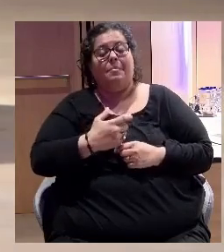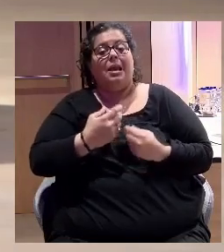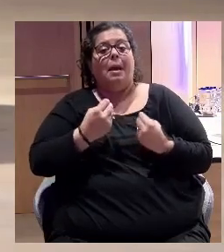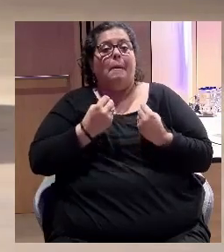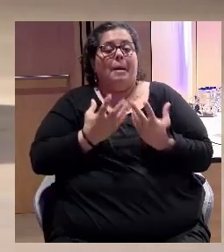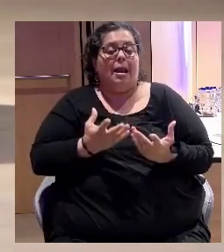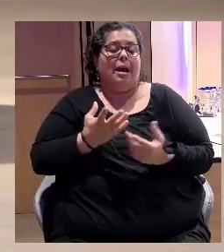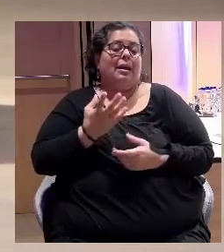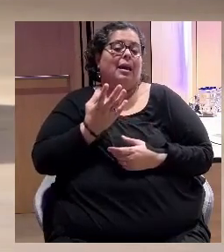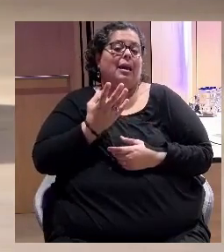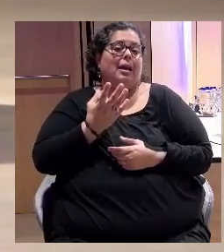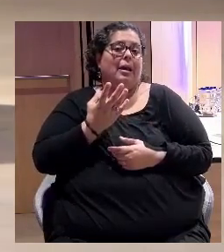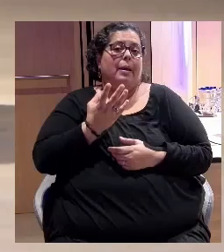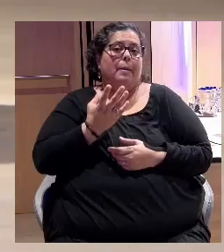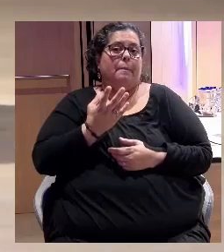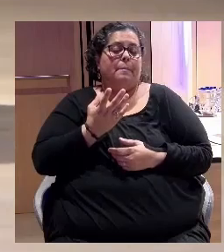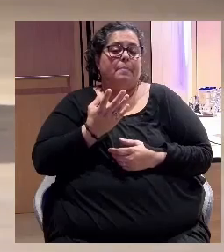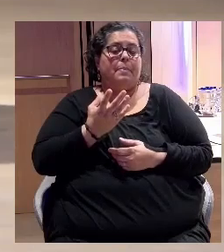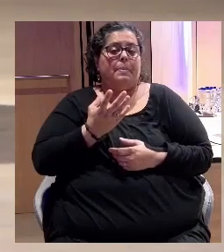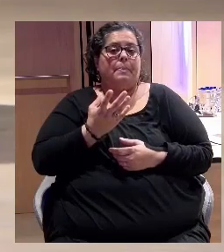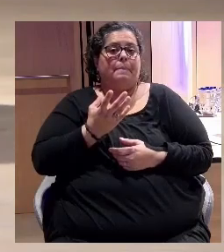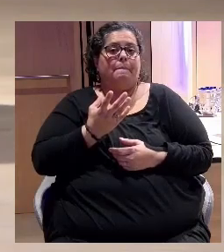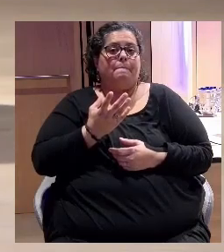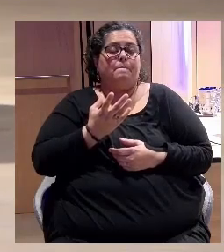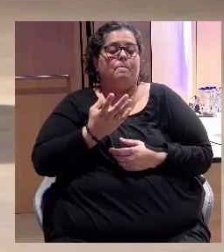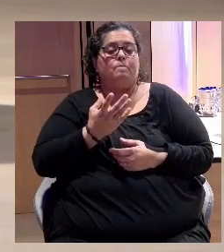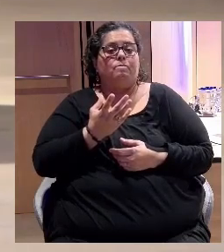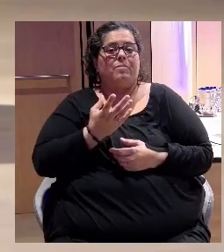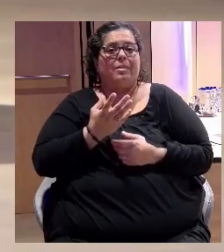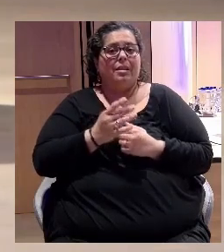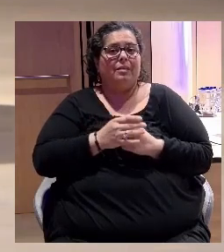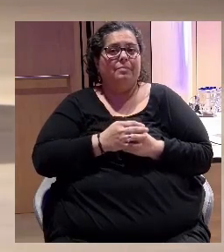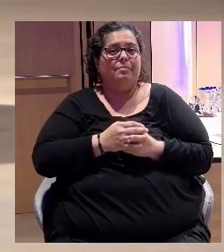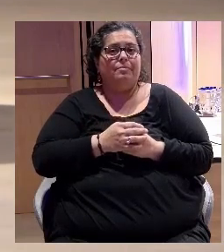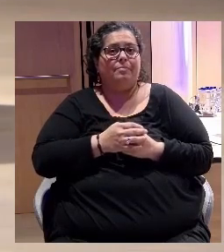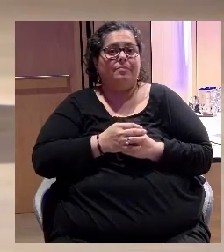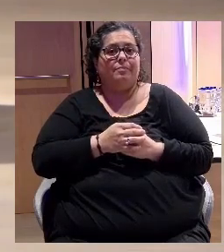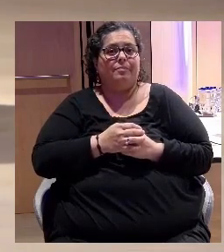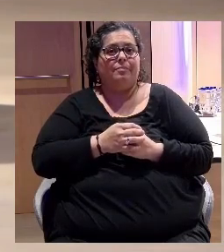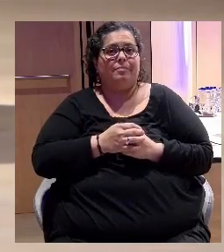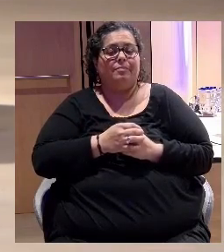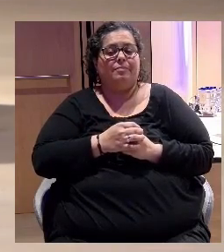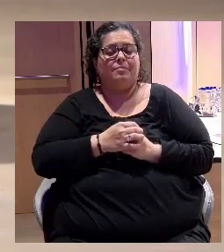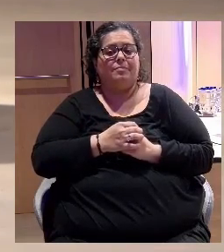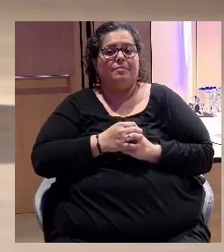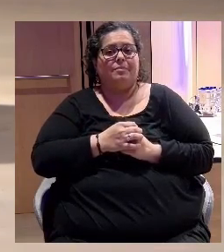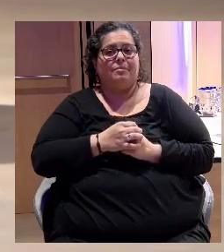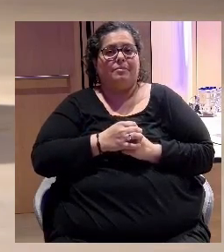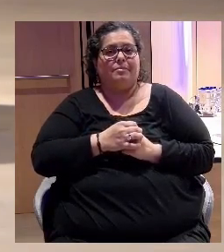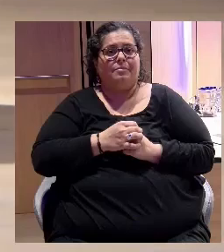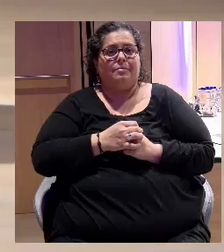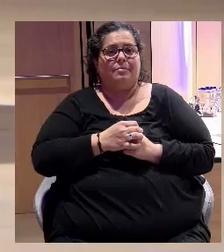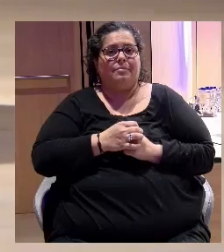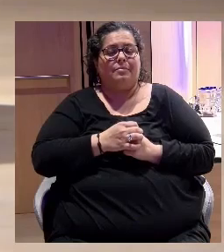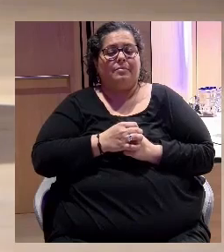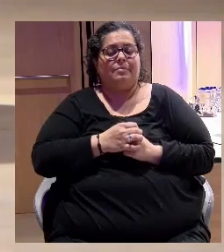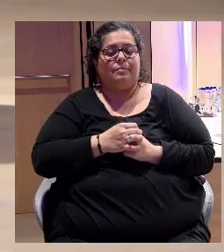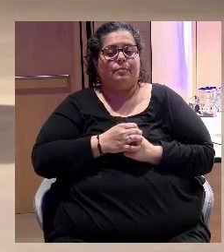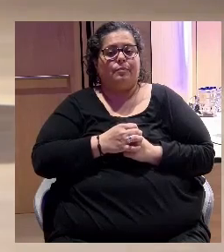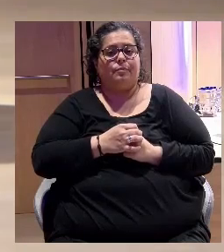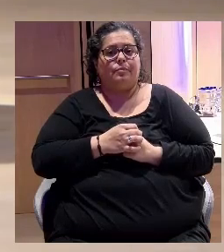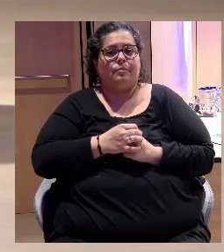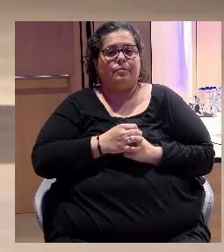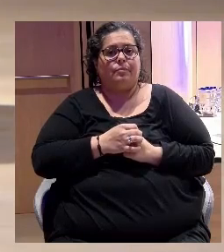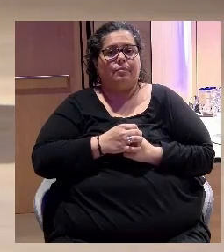que... eso no es mío, eso es de otra compañera de ASIG, para otra mesa, pero no